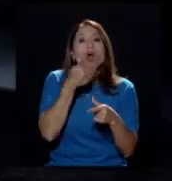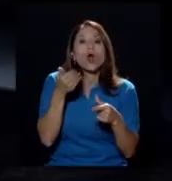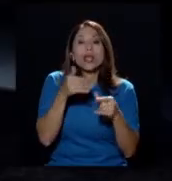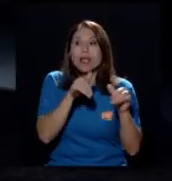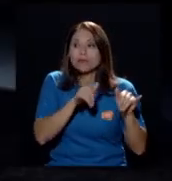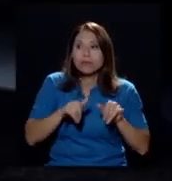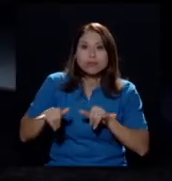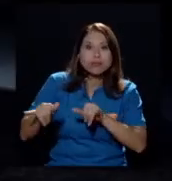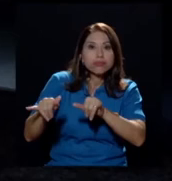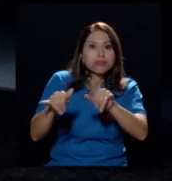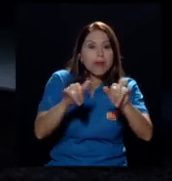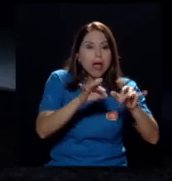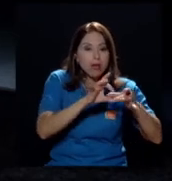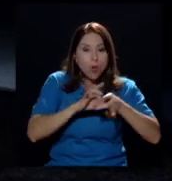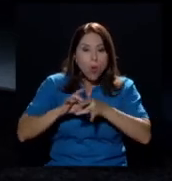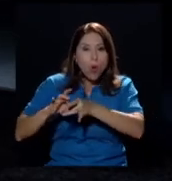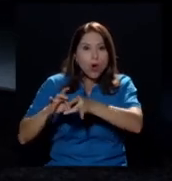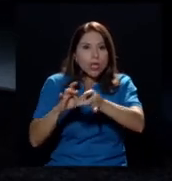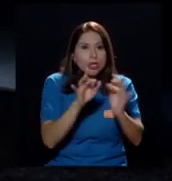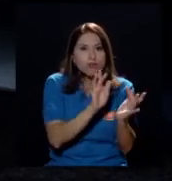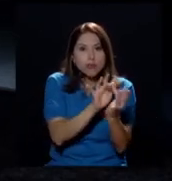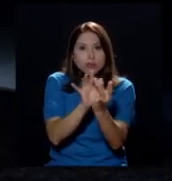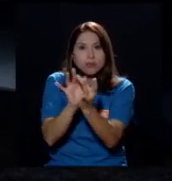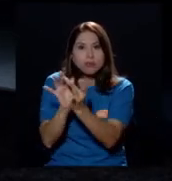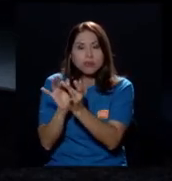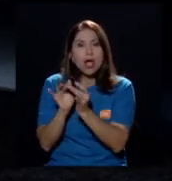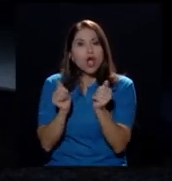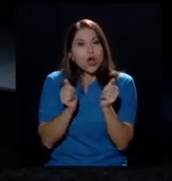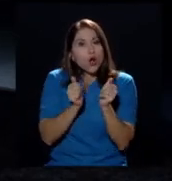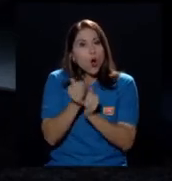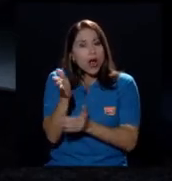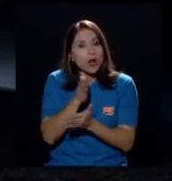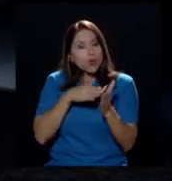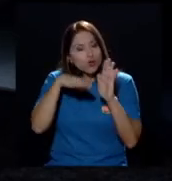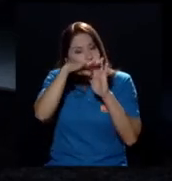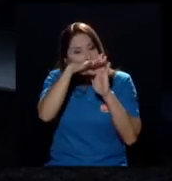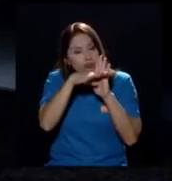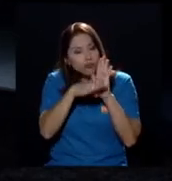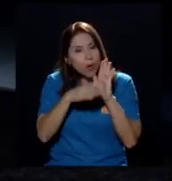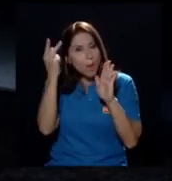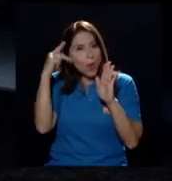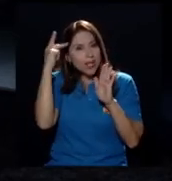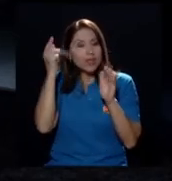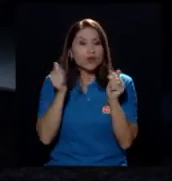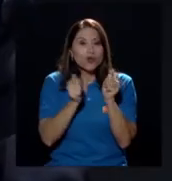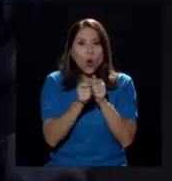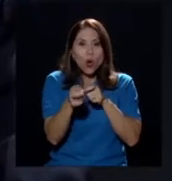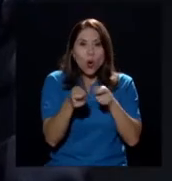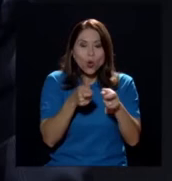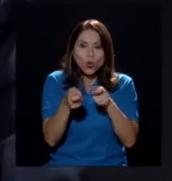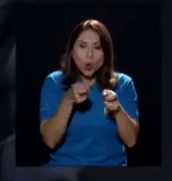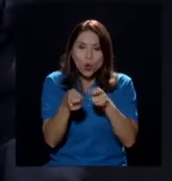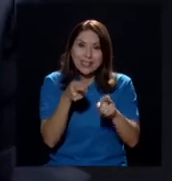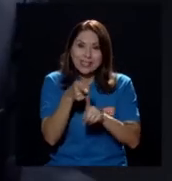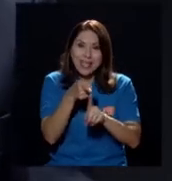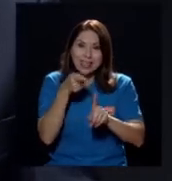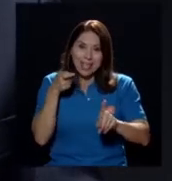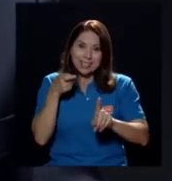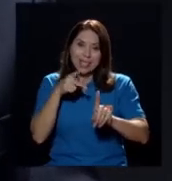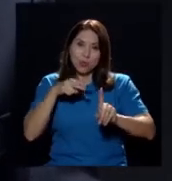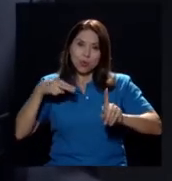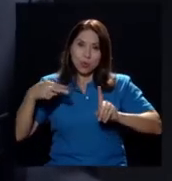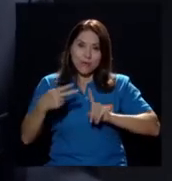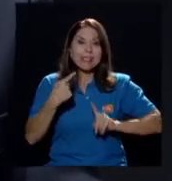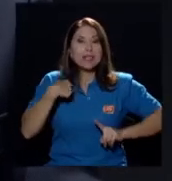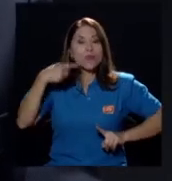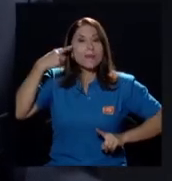entre todos esos actores con ciertos lineamientos políticos y controles que tienen que emanar desde lo que desde el punto de vista deberían